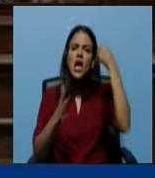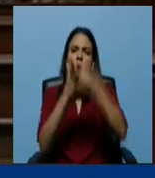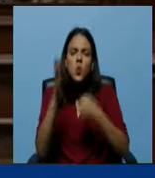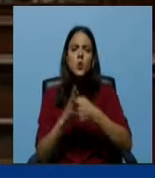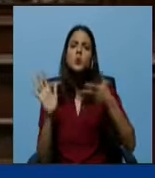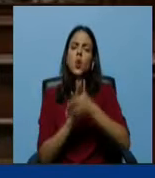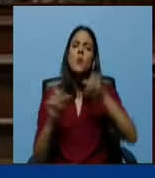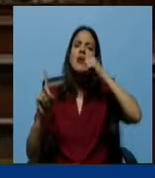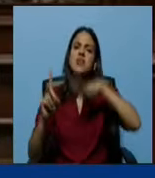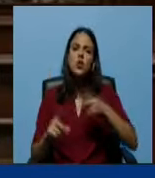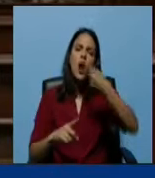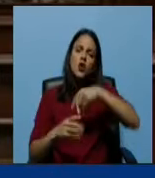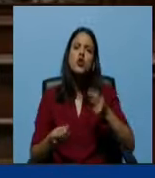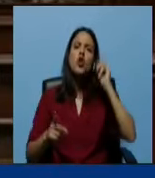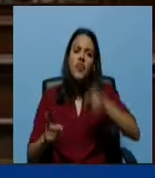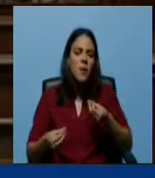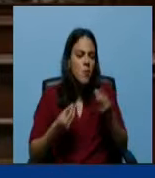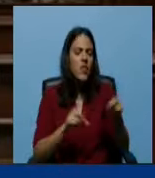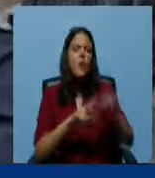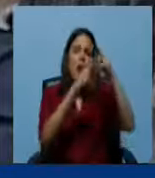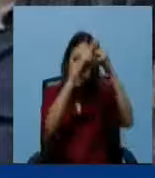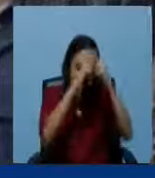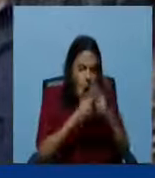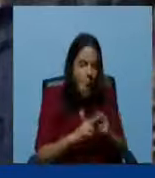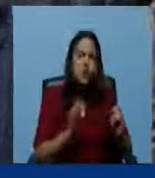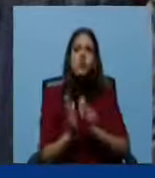gloria a la generación precursora.